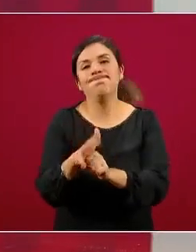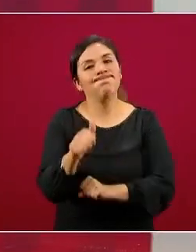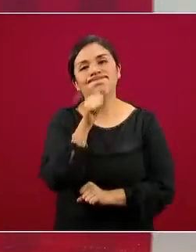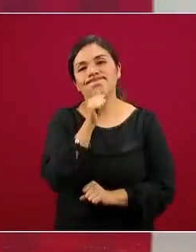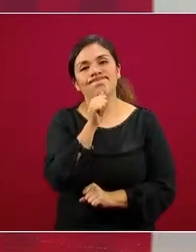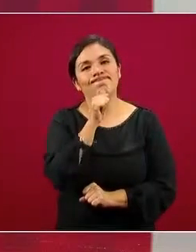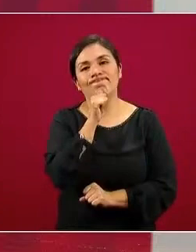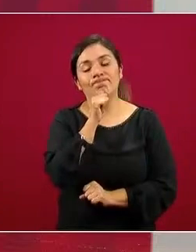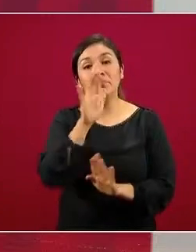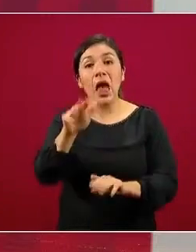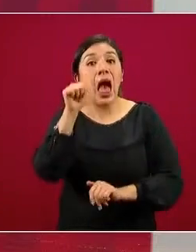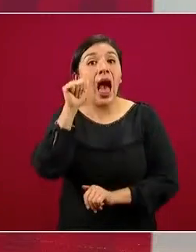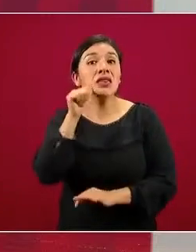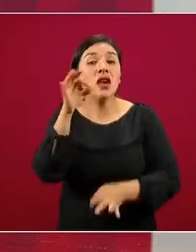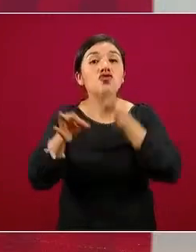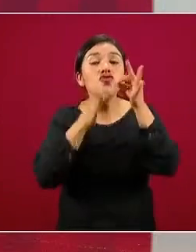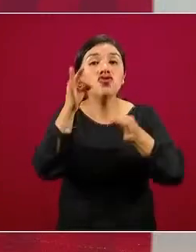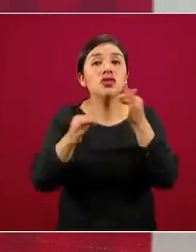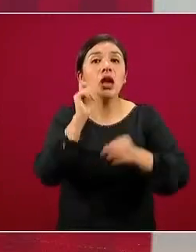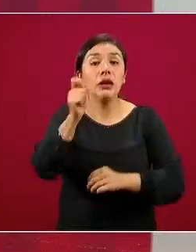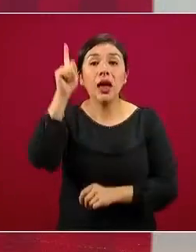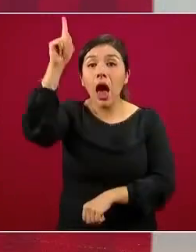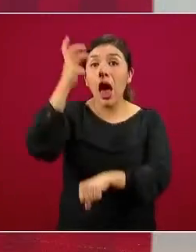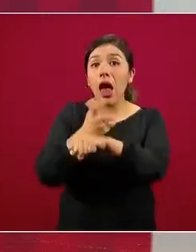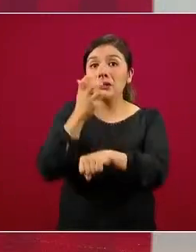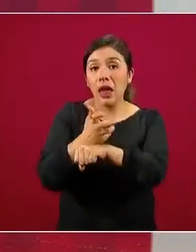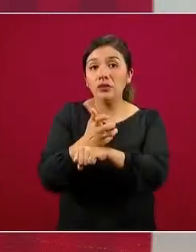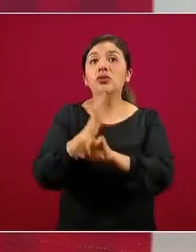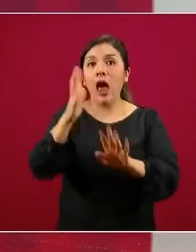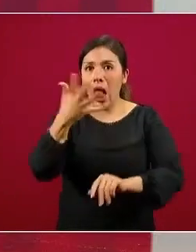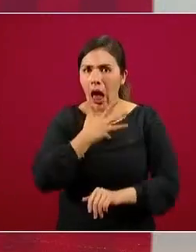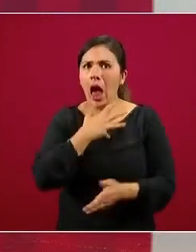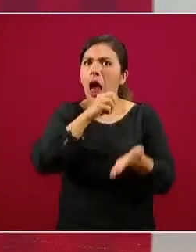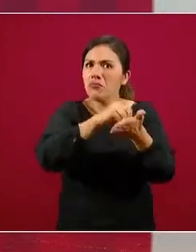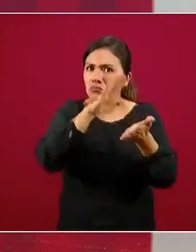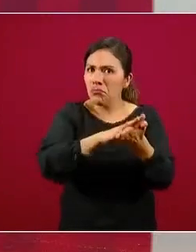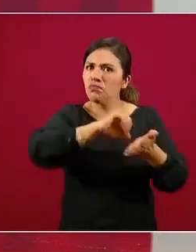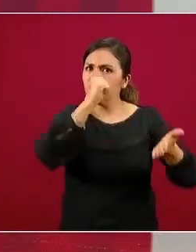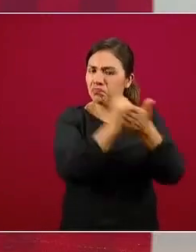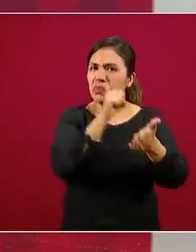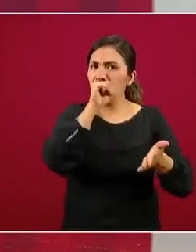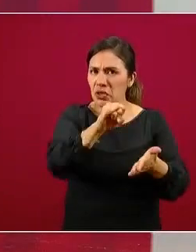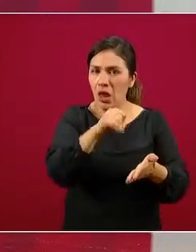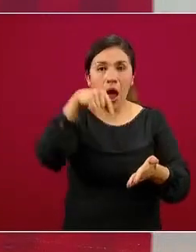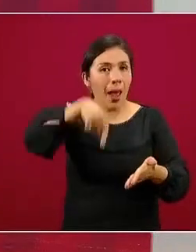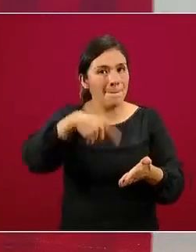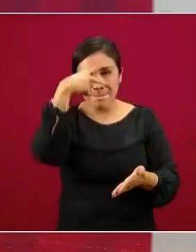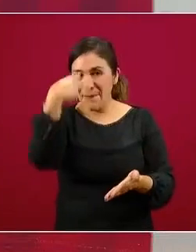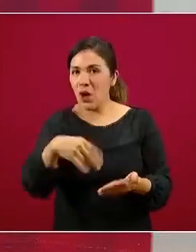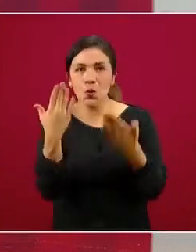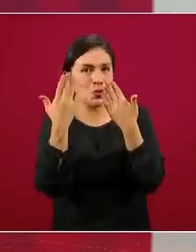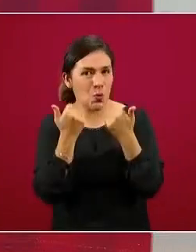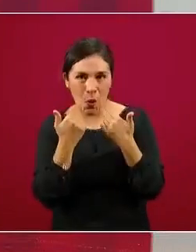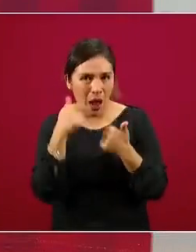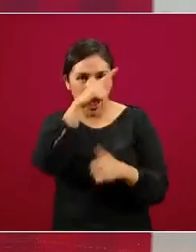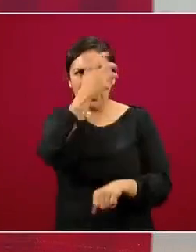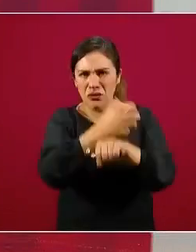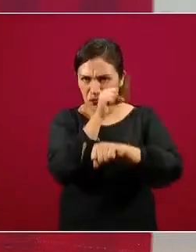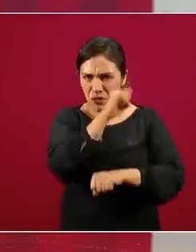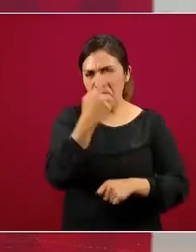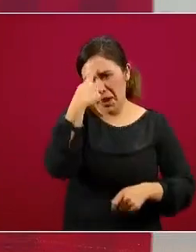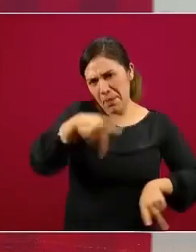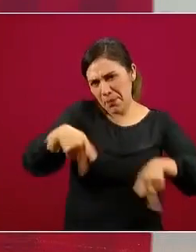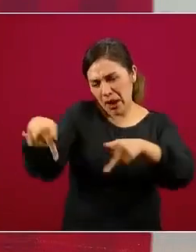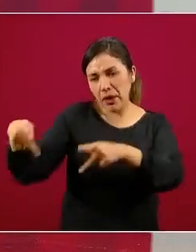kobe ayer la noticia fue que en eeuu donde tiene registro sanitario en mexico no tiene registro sanitario